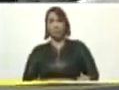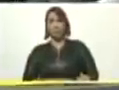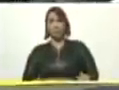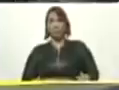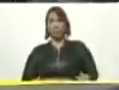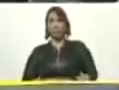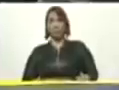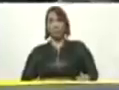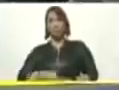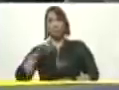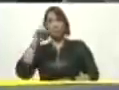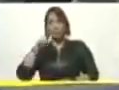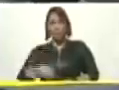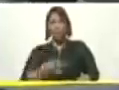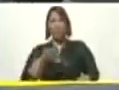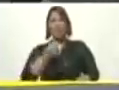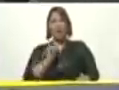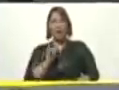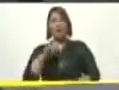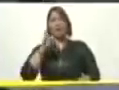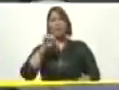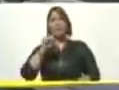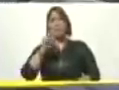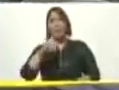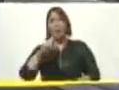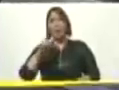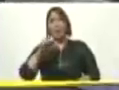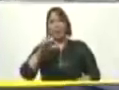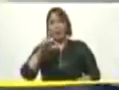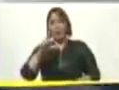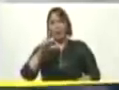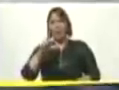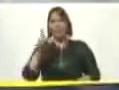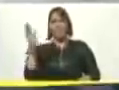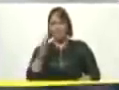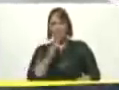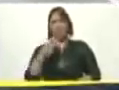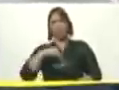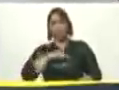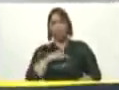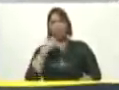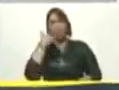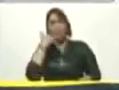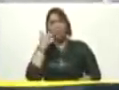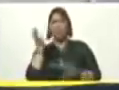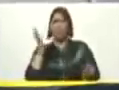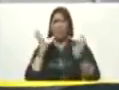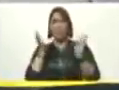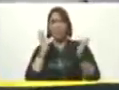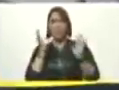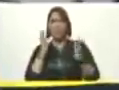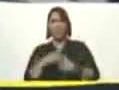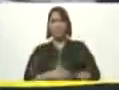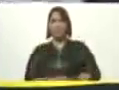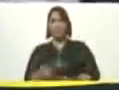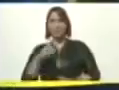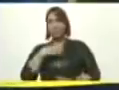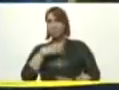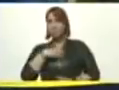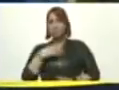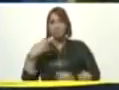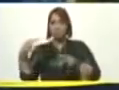también está Ismael Miranda Ismael Miranda vino hablamos por teléfono la última vez que vino no pudimos